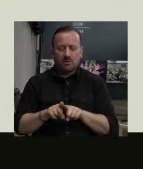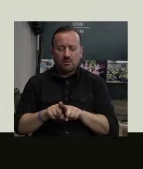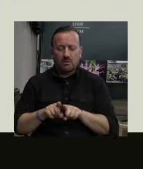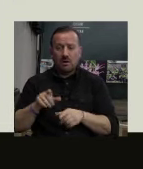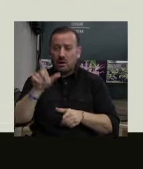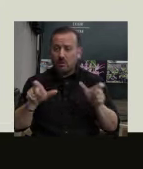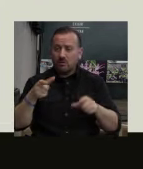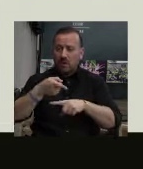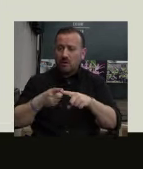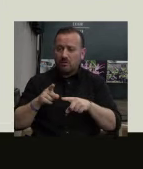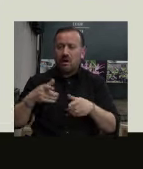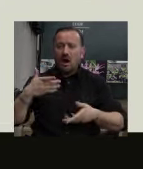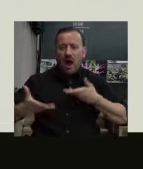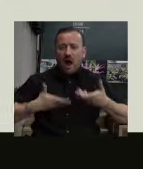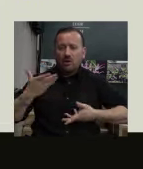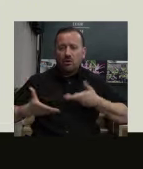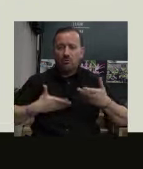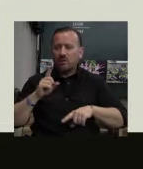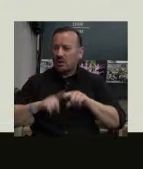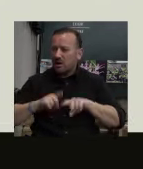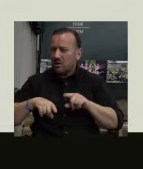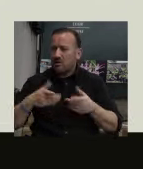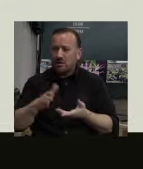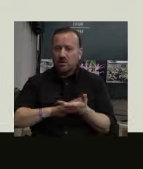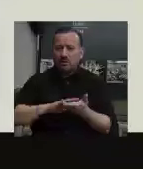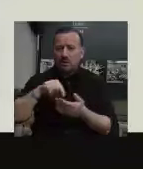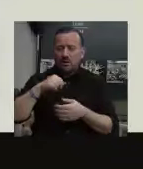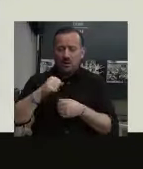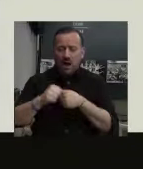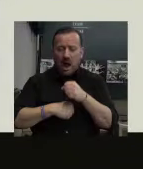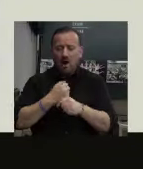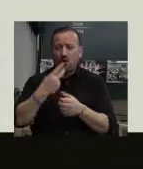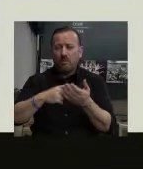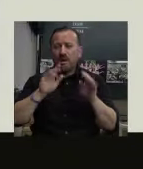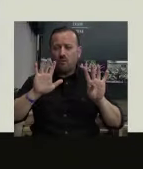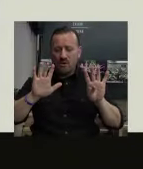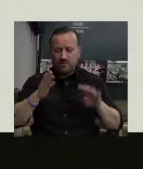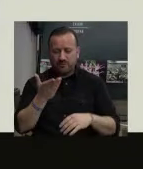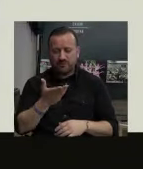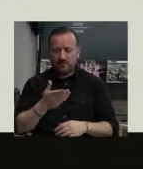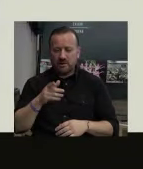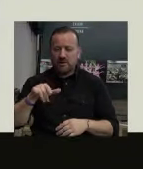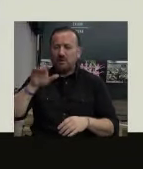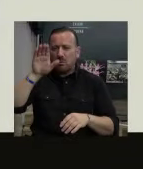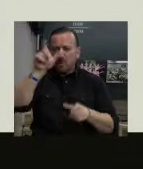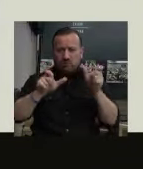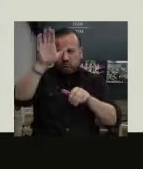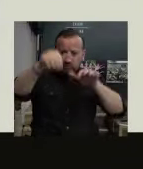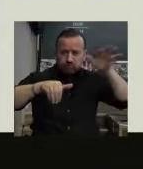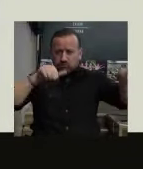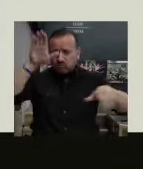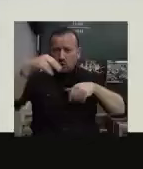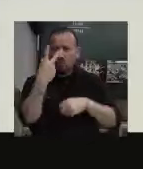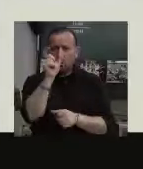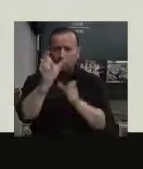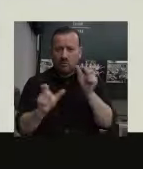medio a los actores del territorio estos 2009 trajimos gente dos